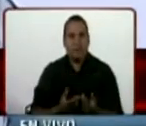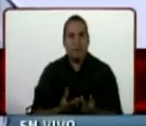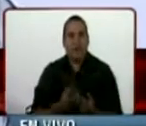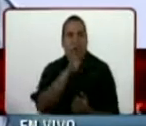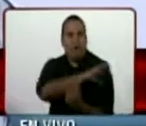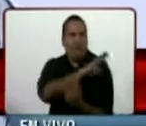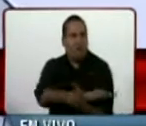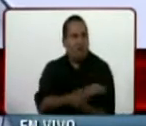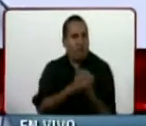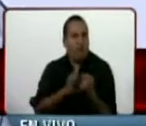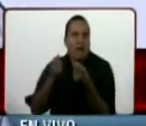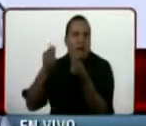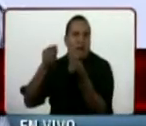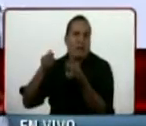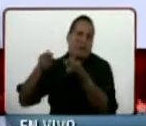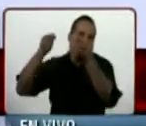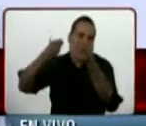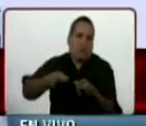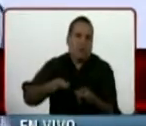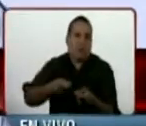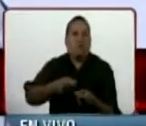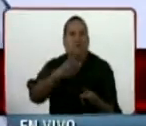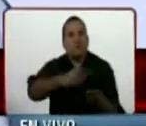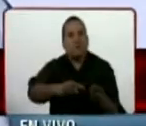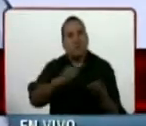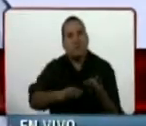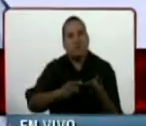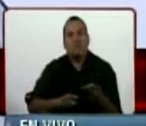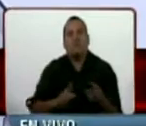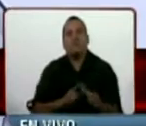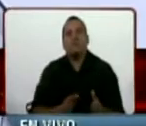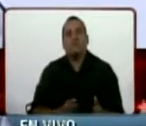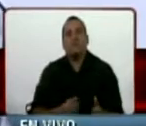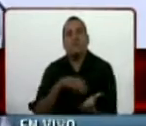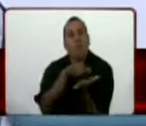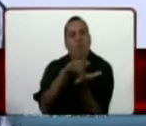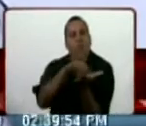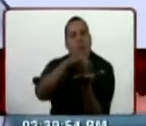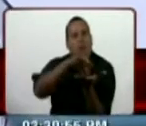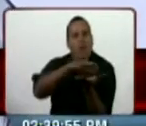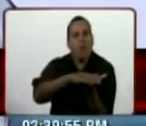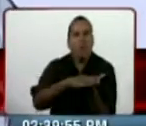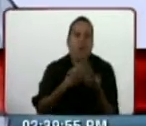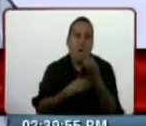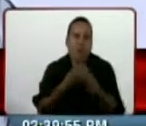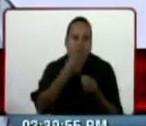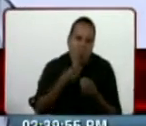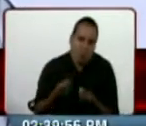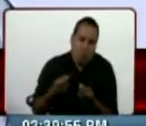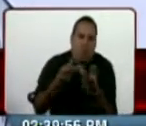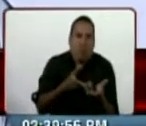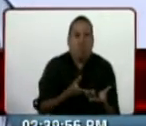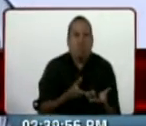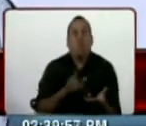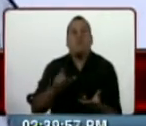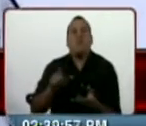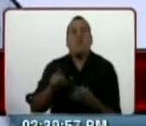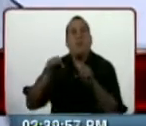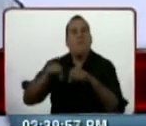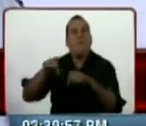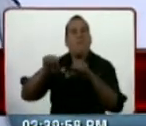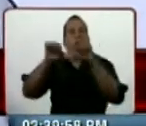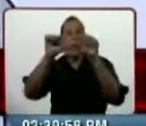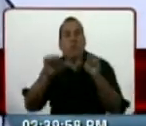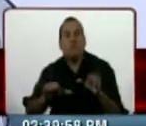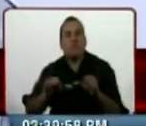Fortalecer la inversión económica en los sectores concretos, con Agropatria para producir alimentos, con el Fondo Alba Mercosur para